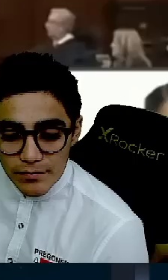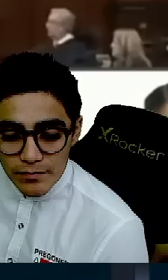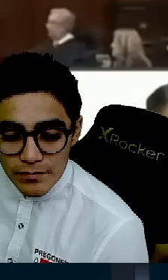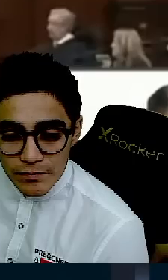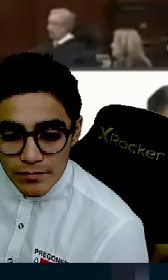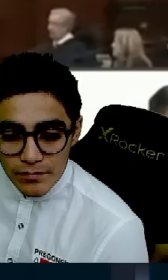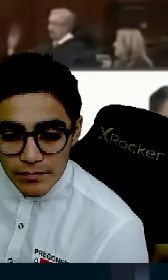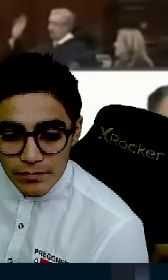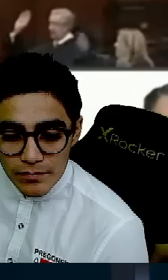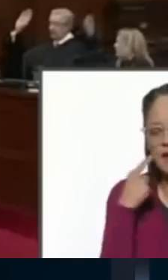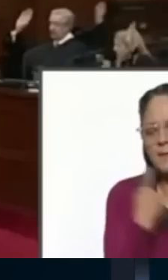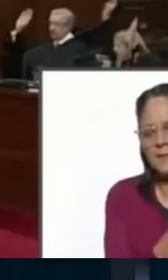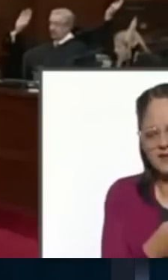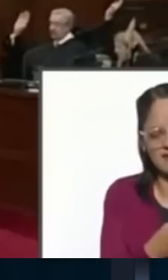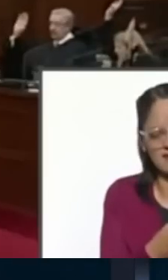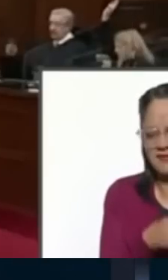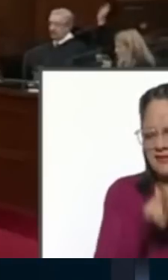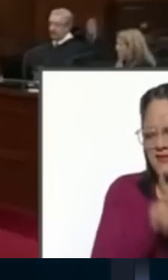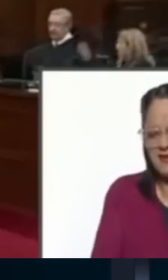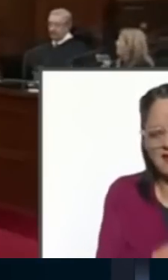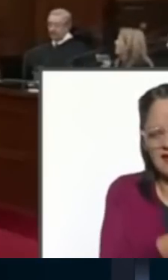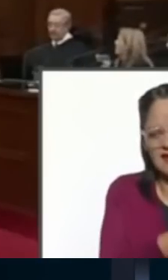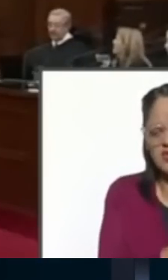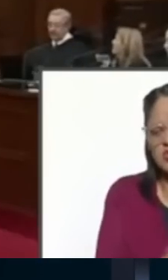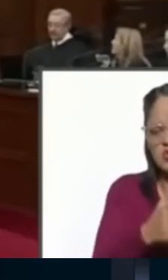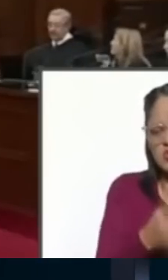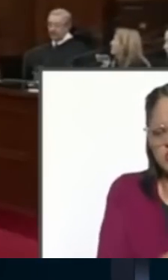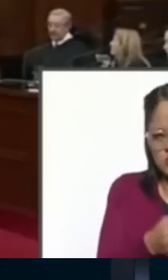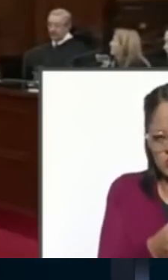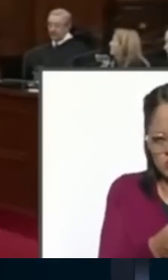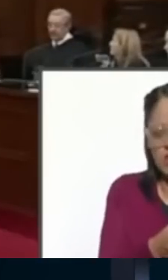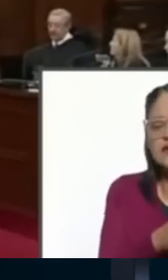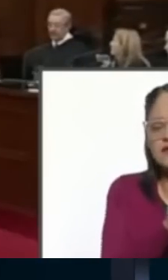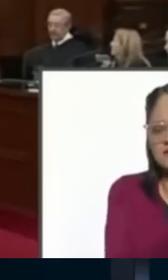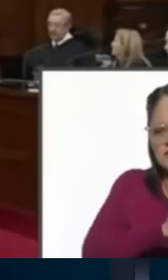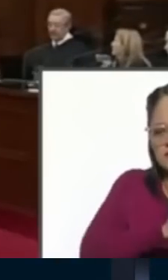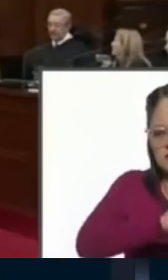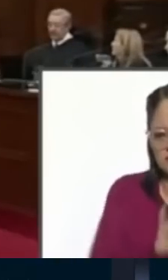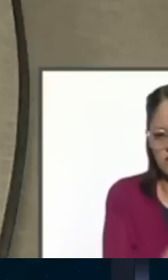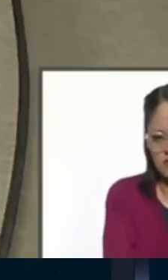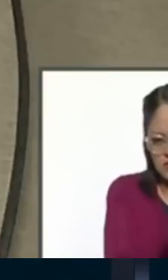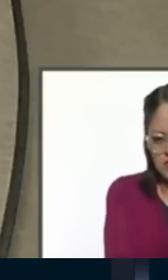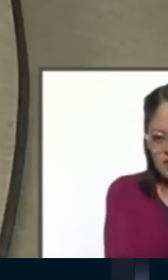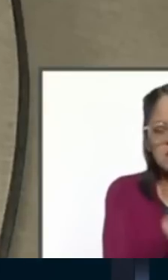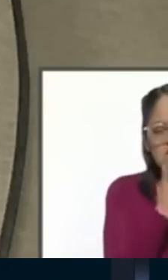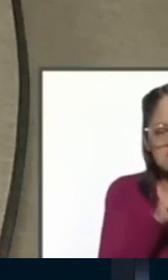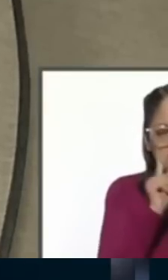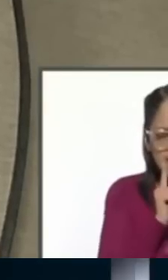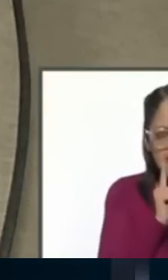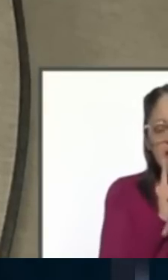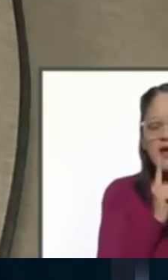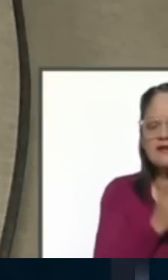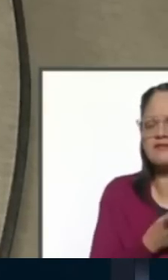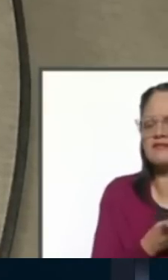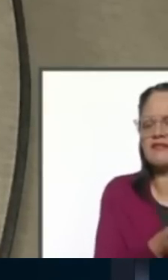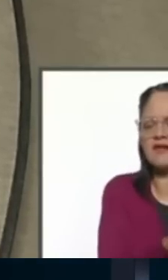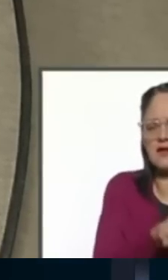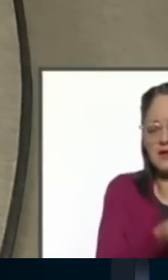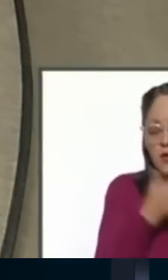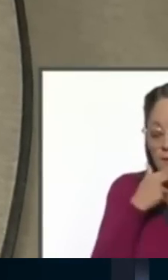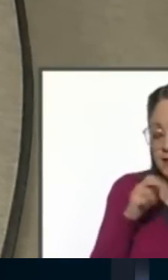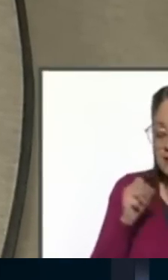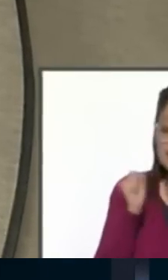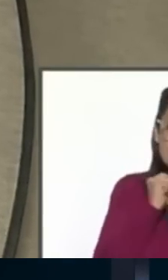de los dispendios y despilfarros de los que gozan los ministros de la Suprema Corte de Justicia de la Nación, el senador Ricardo